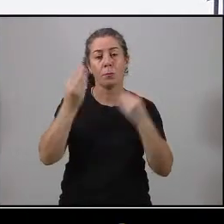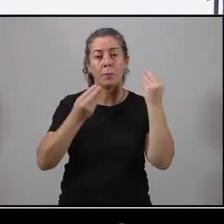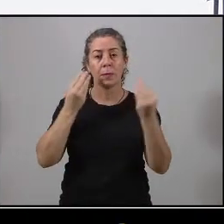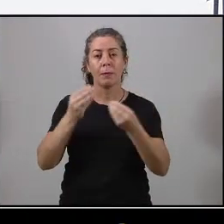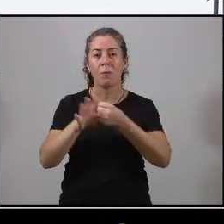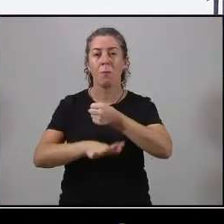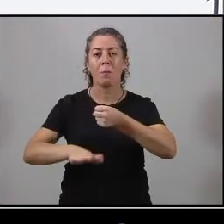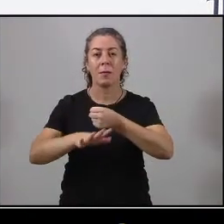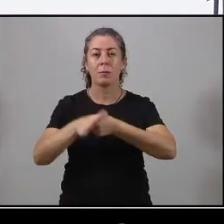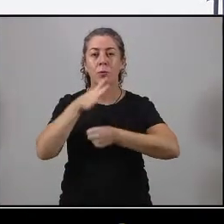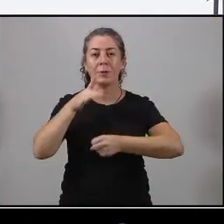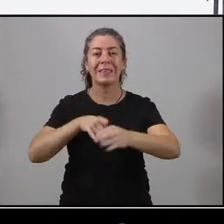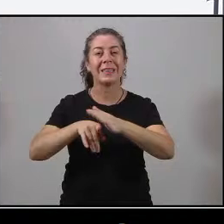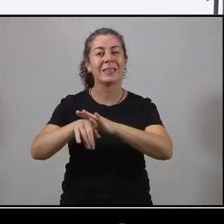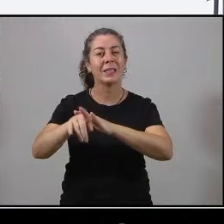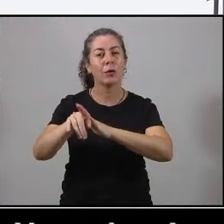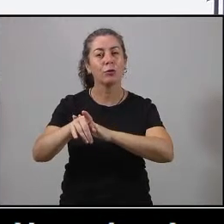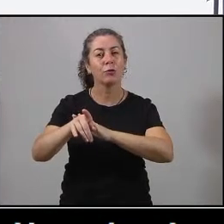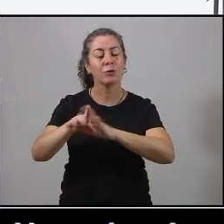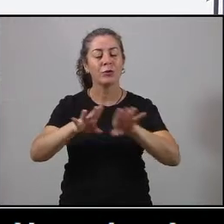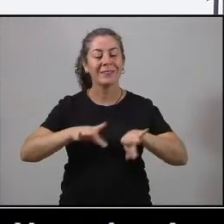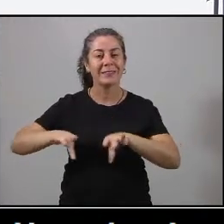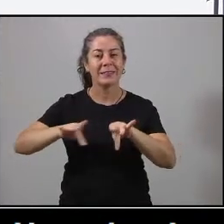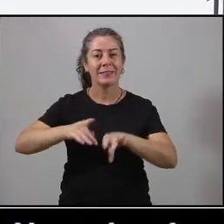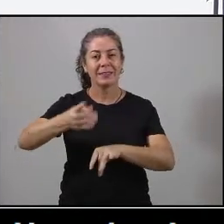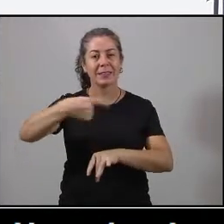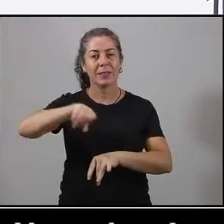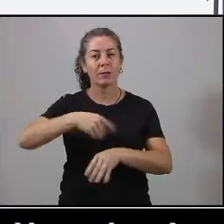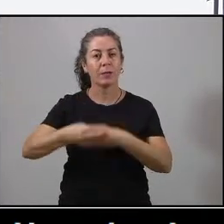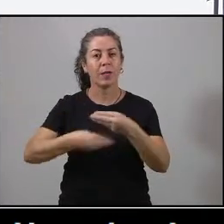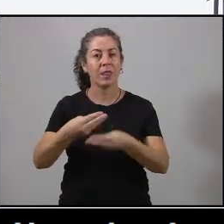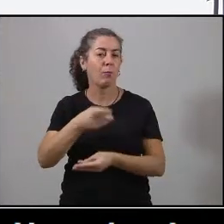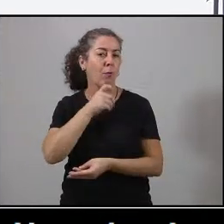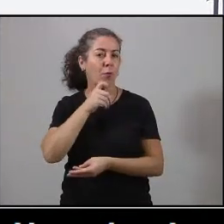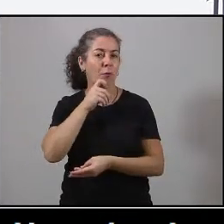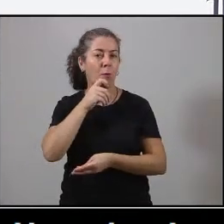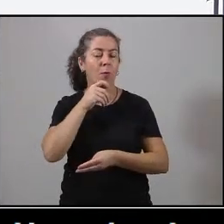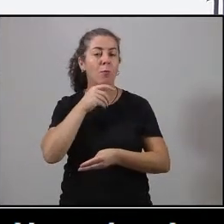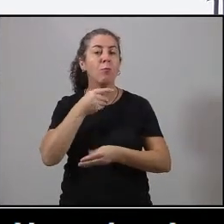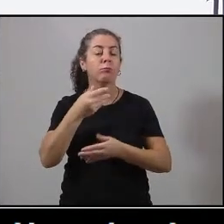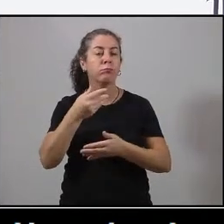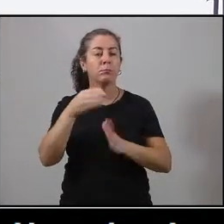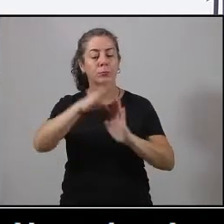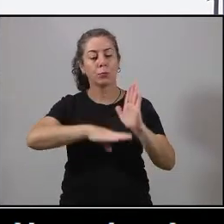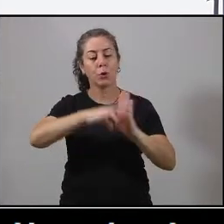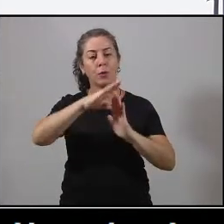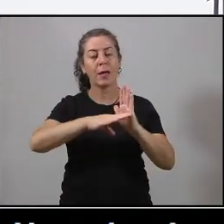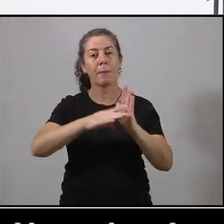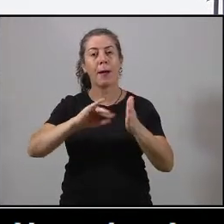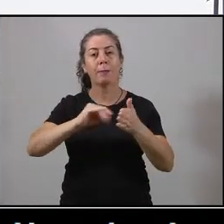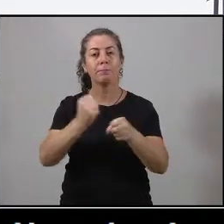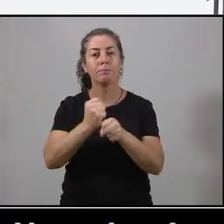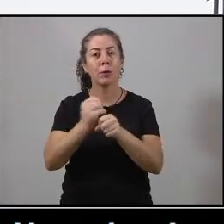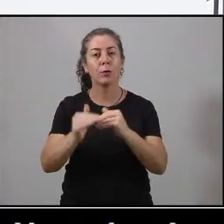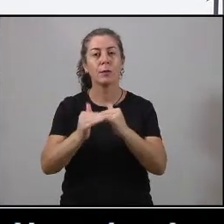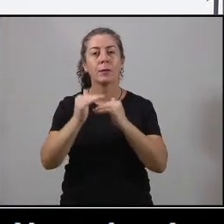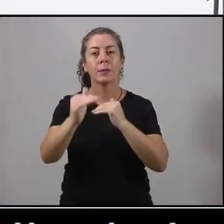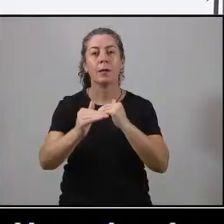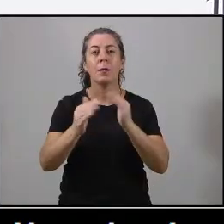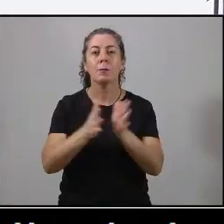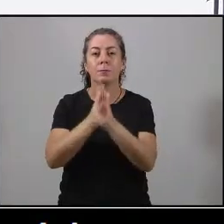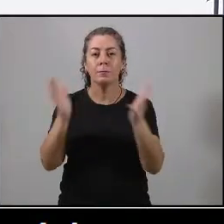desarrollo de nuestra tierra. Y lo hacemos convocando el programa Empleo Estable para fomentar las